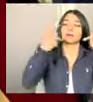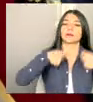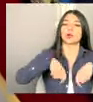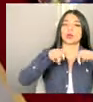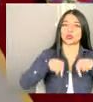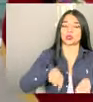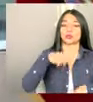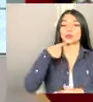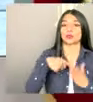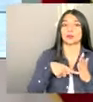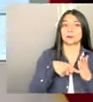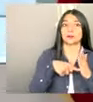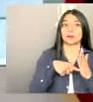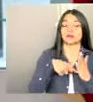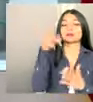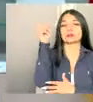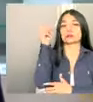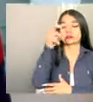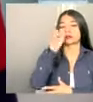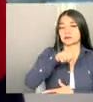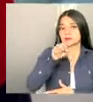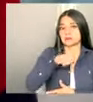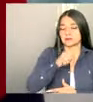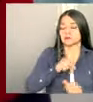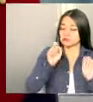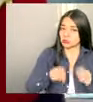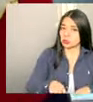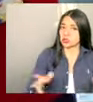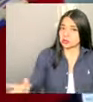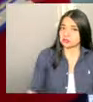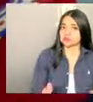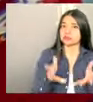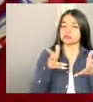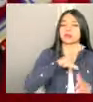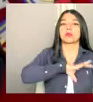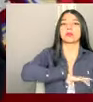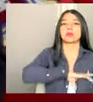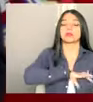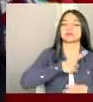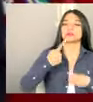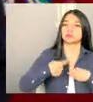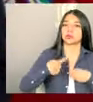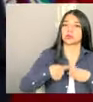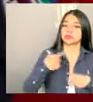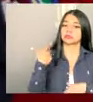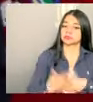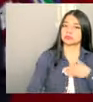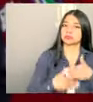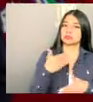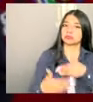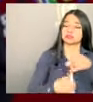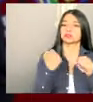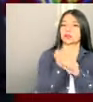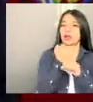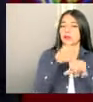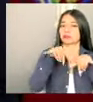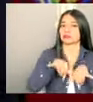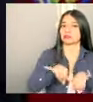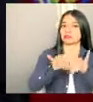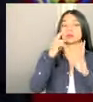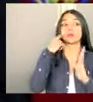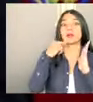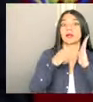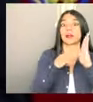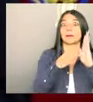aquellas que necesariamente permiten el que la municipalidad pueda avanzar. Por ejemplo, en el sistema integrado